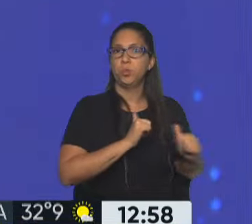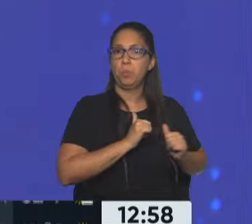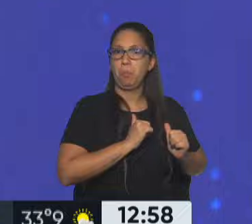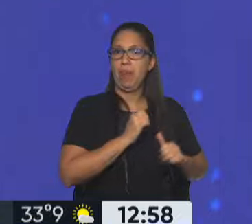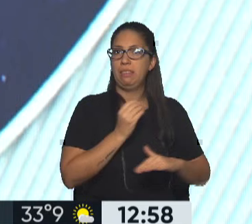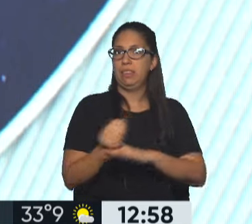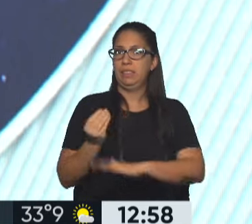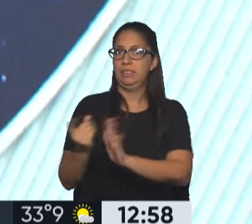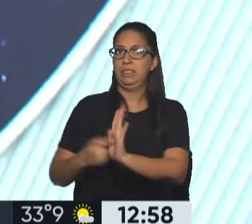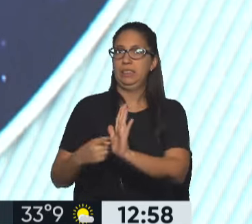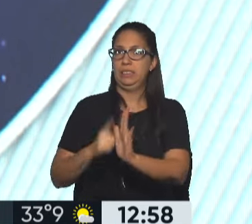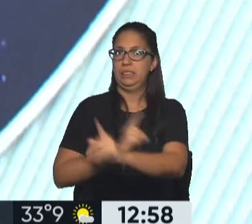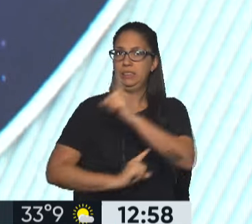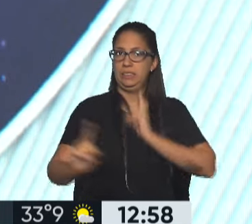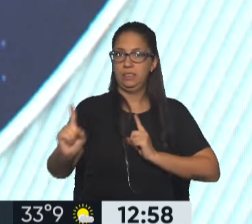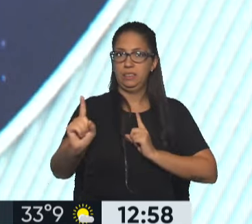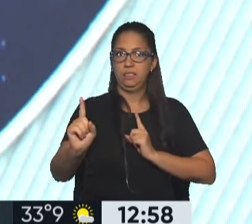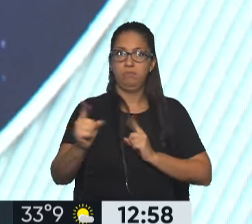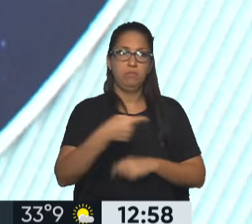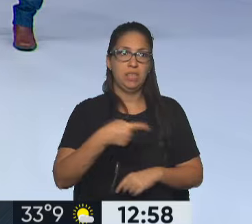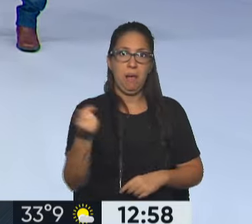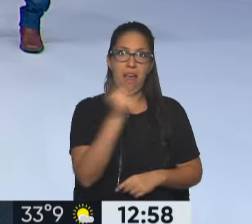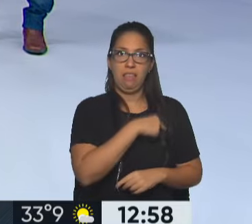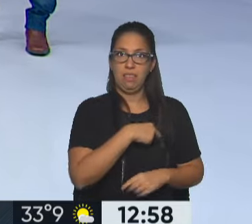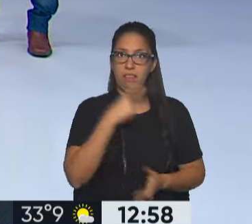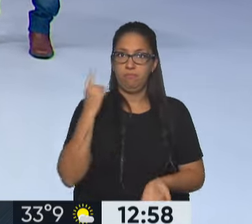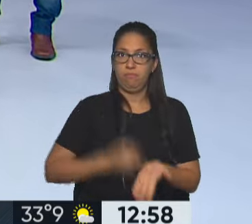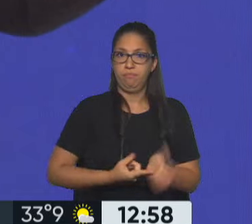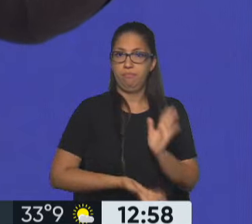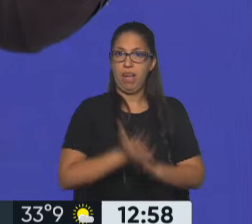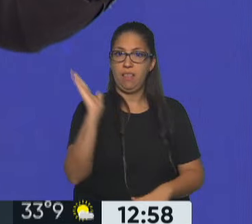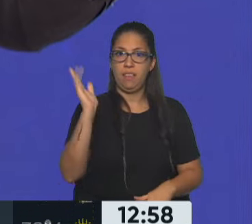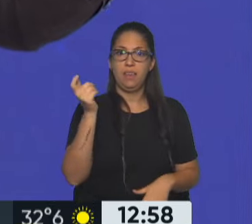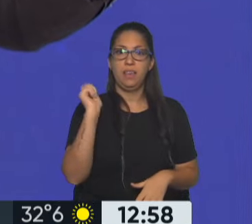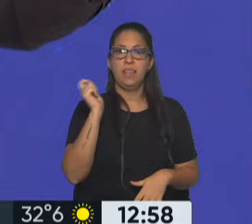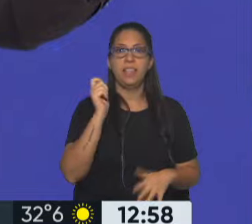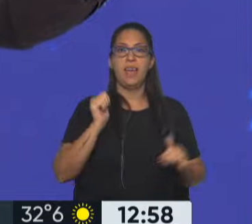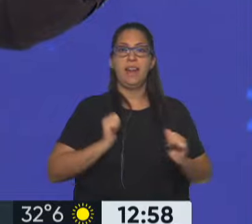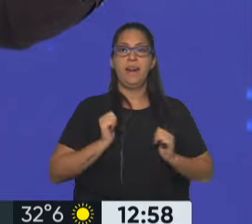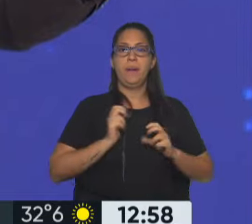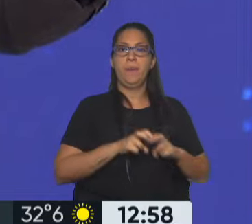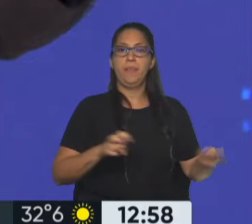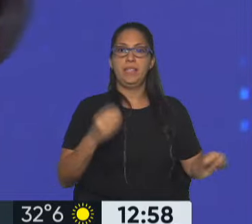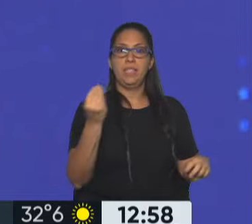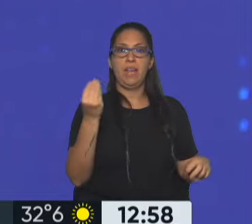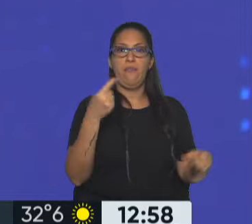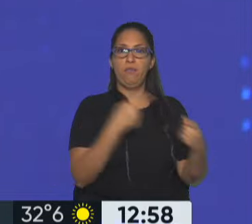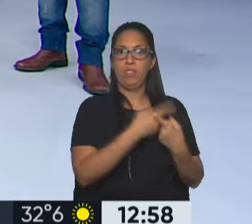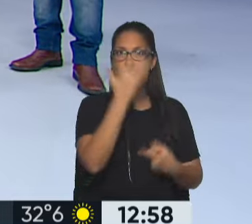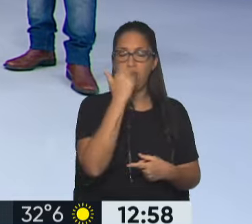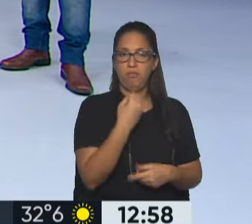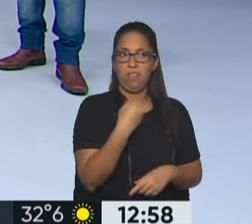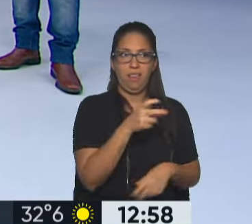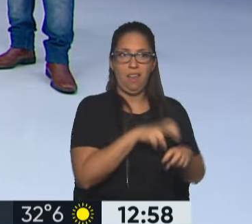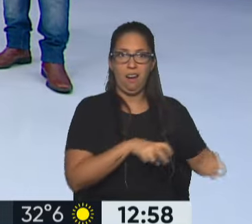gran crítica es si tomó esta decisión, ¿por qué no lo mandó una semana antes? Y no, ¿y quién sentaba en el banco el sábado contra San Lorenzo?